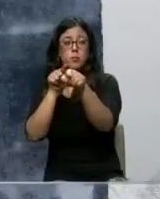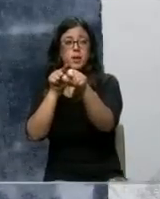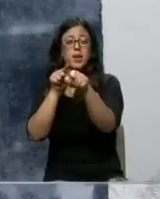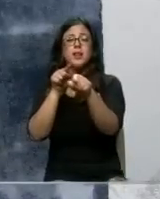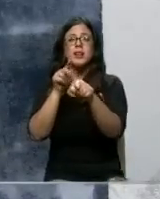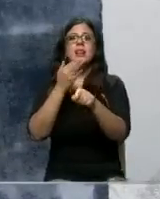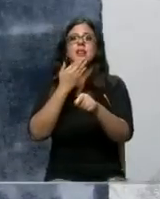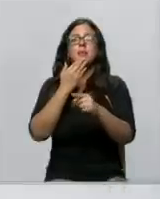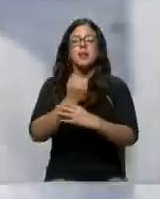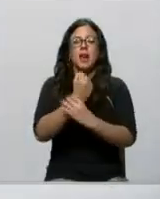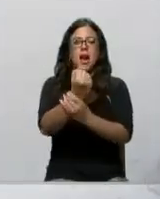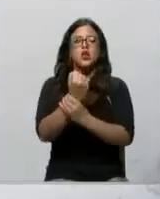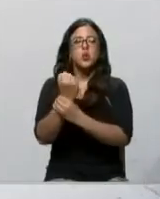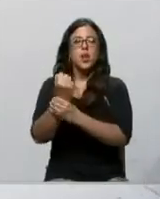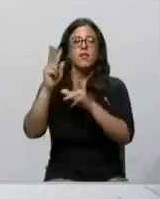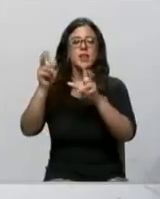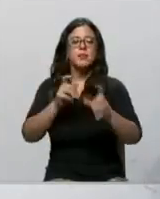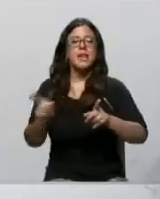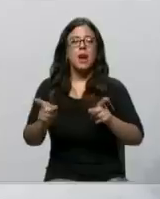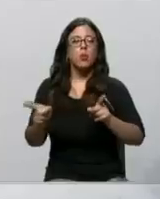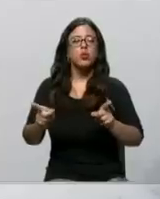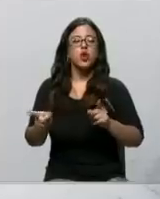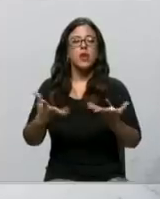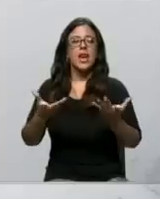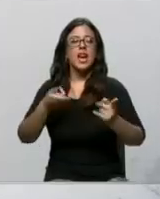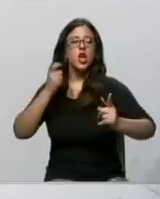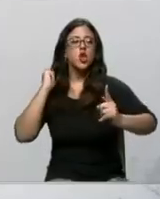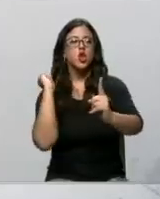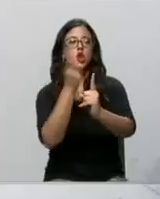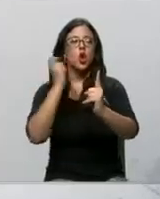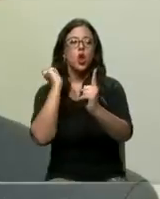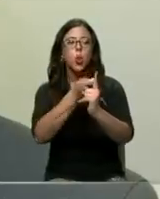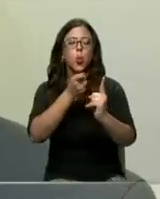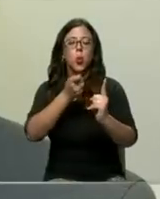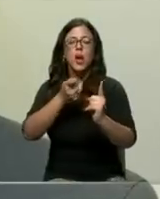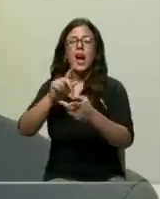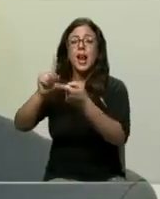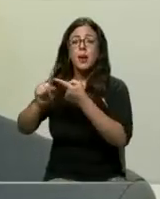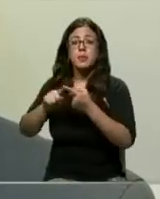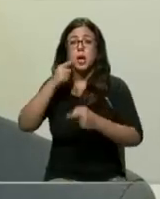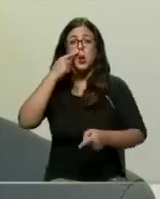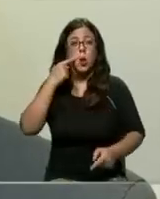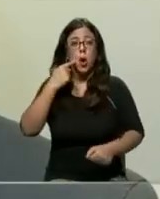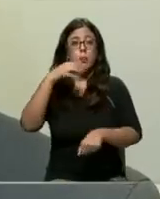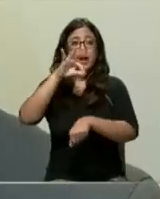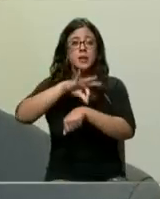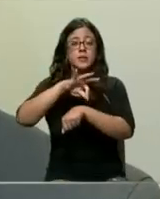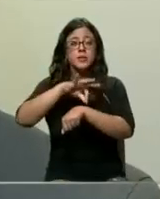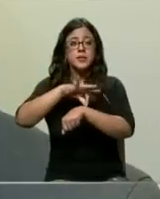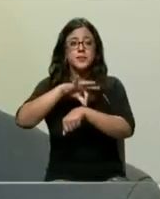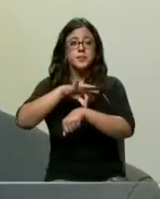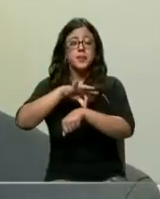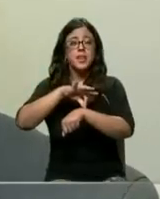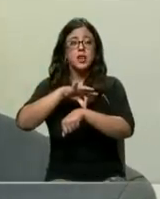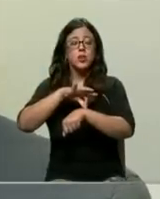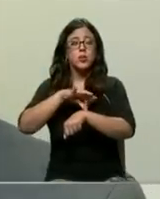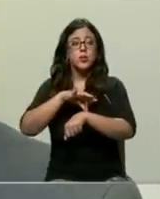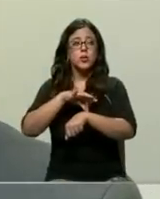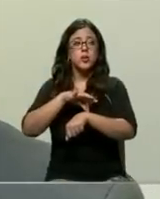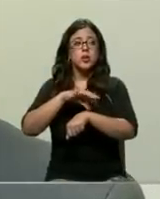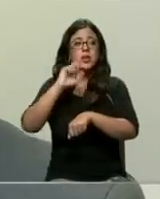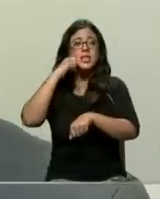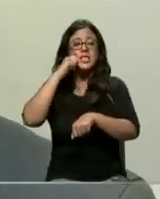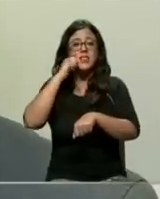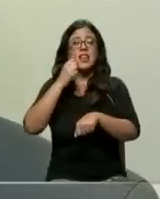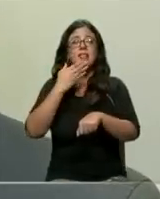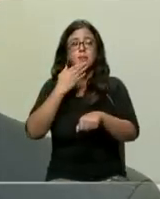funciones, colaboración, digamos, para la ejecución de torturas. La participación del doctor Jürgensen se ha estimado como